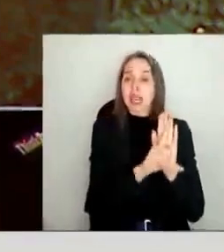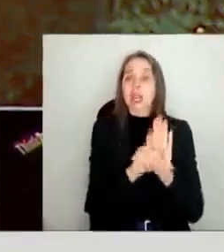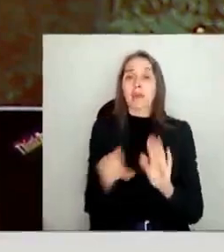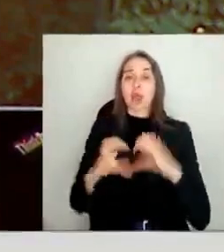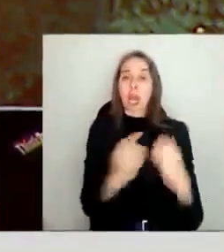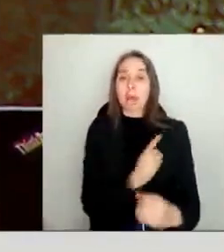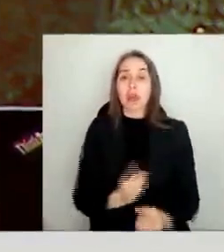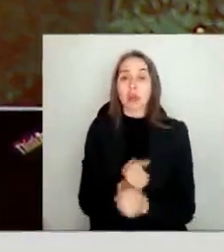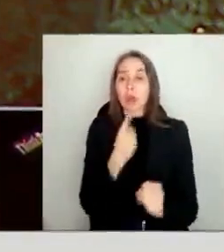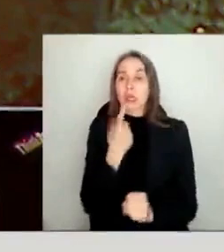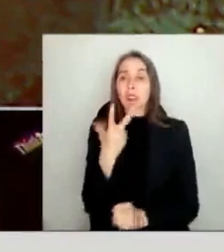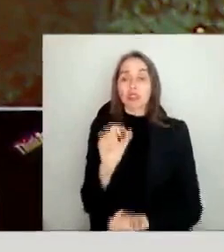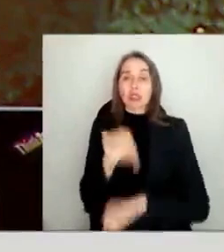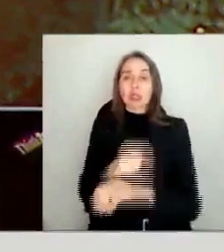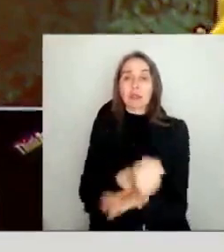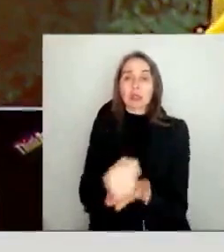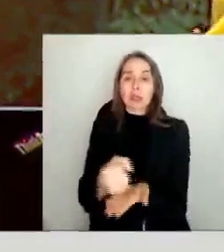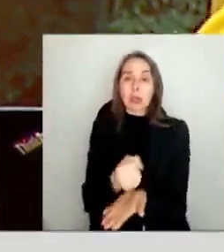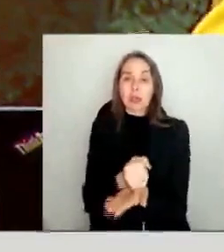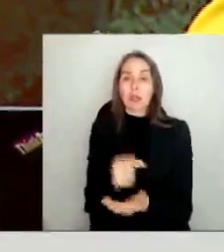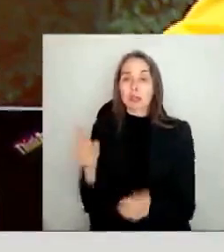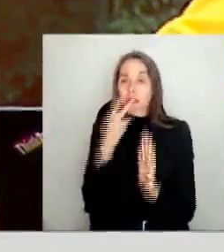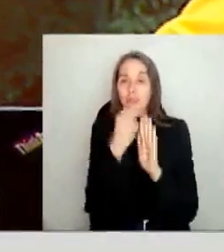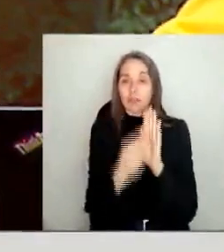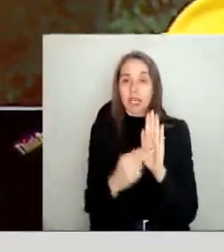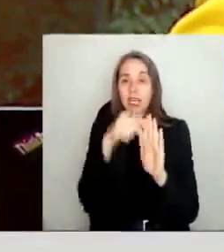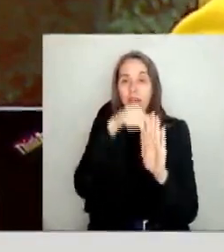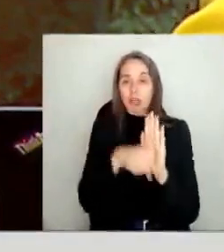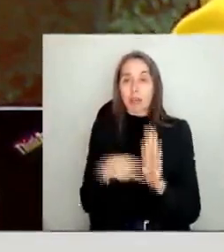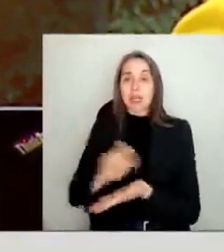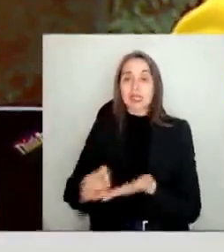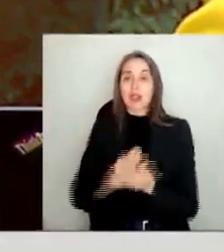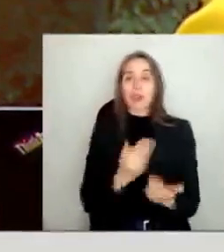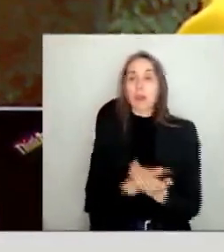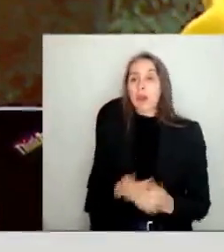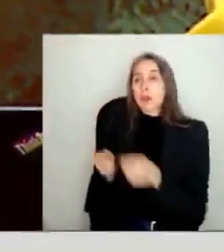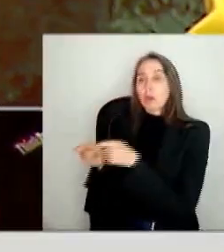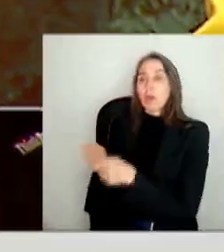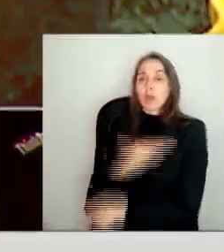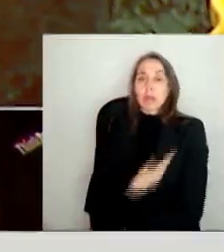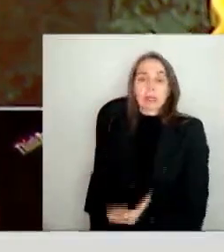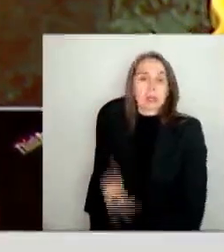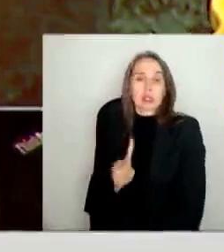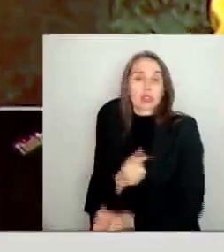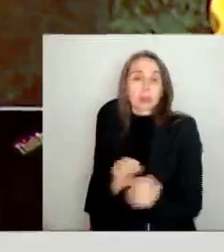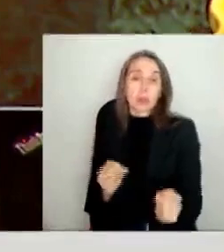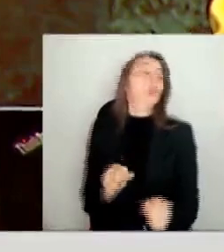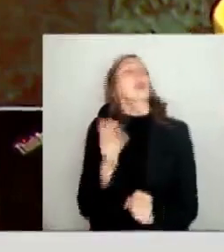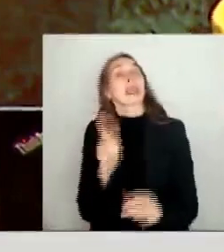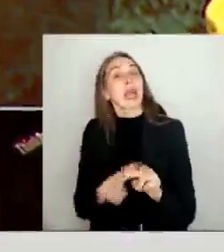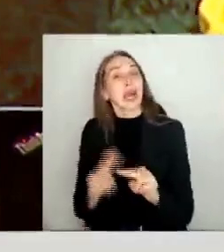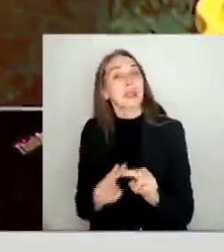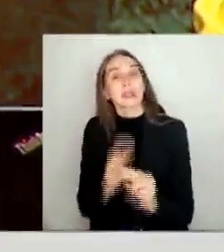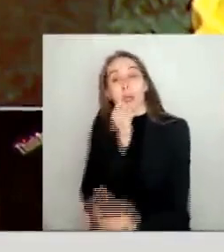declarar inadmisible si ustedes miran las normas y la secretaría no le puede proponer eso a la presidencia lo que tiene que hacerse es recurrirse al tribunal